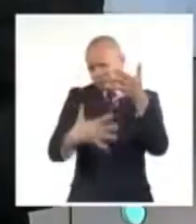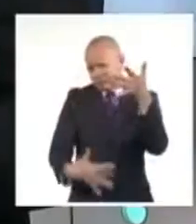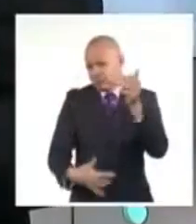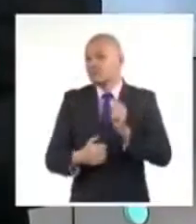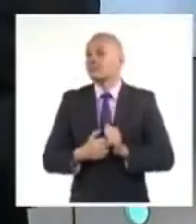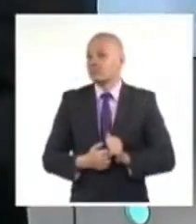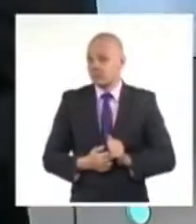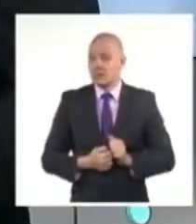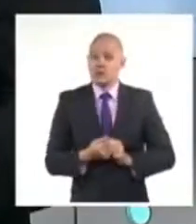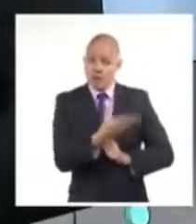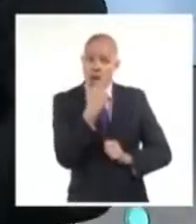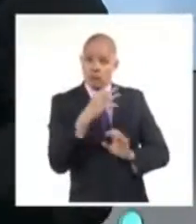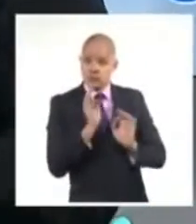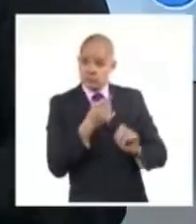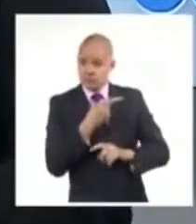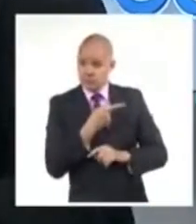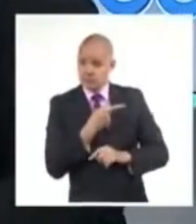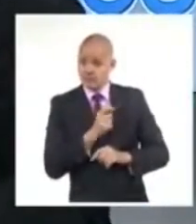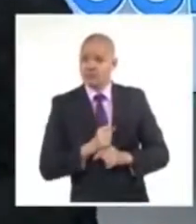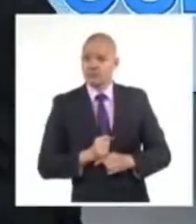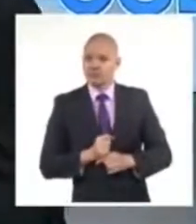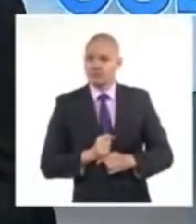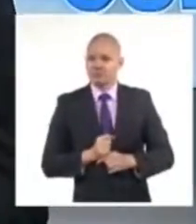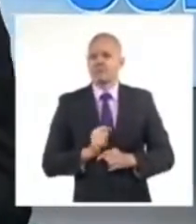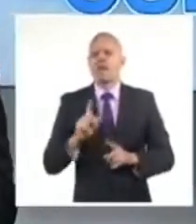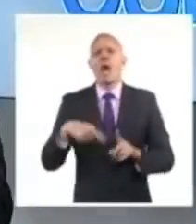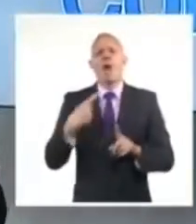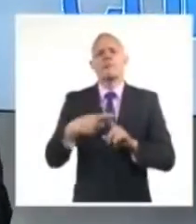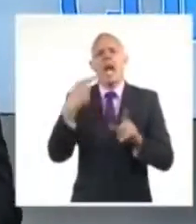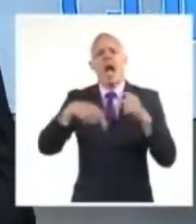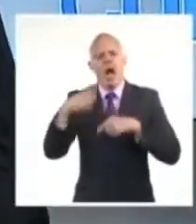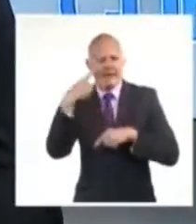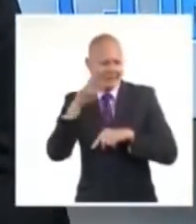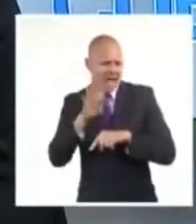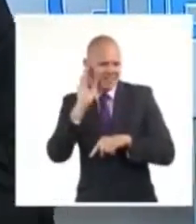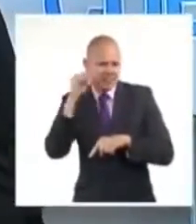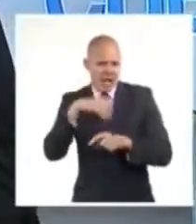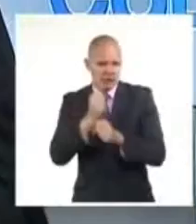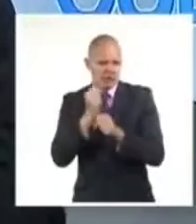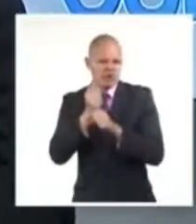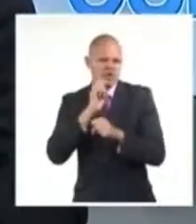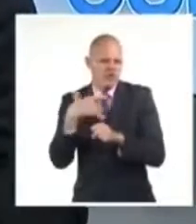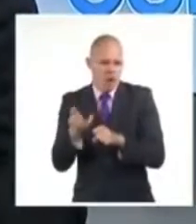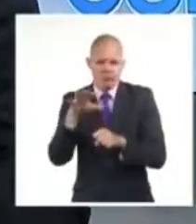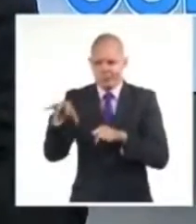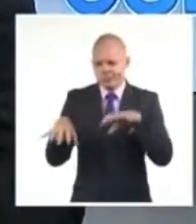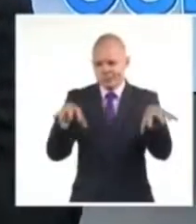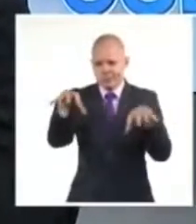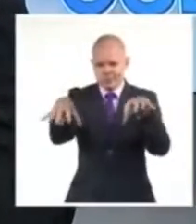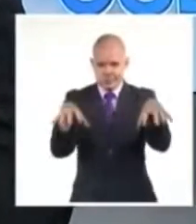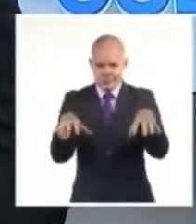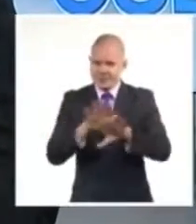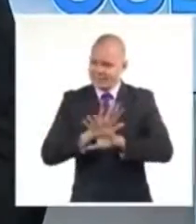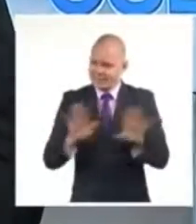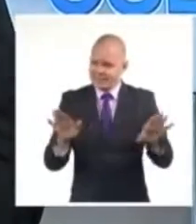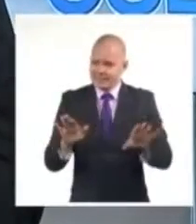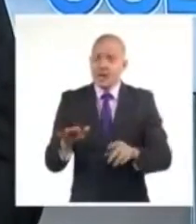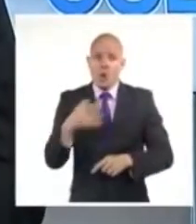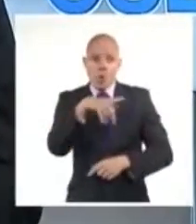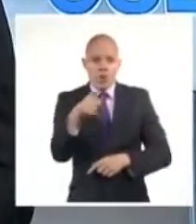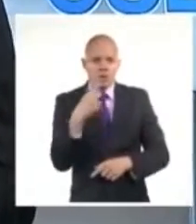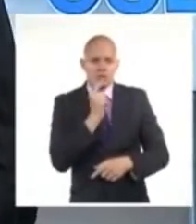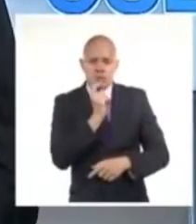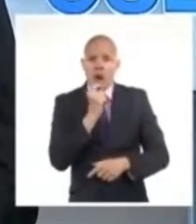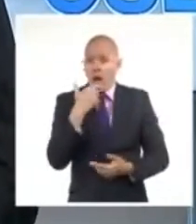amplia. Lo acaba de mencionar. Y con el solo hecho de mencionar los lugares en los cuales están los juristas en la realidad cubana de hoy, usted podrá darse cuenta